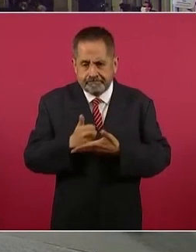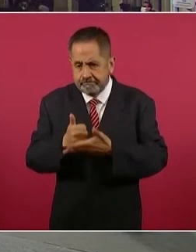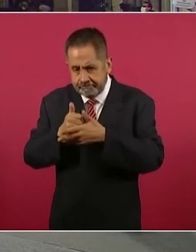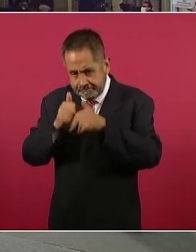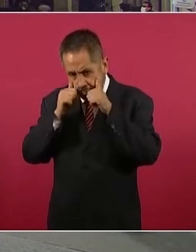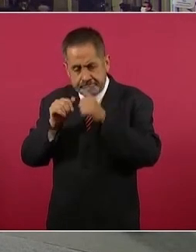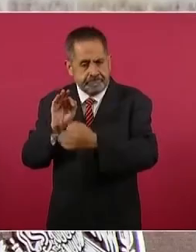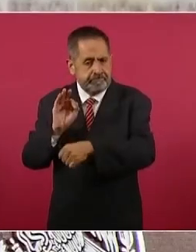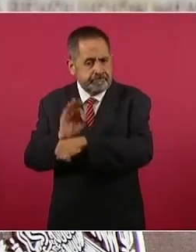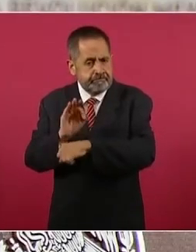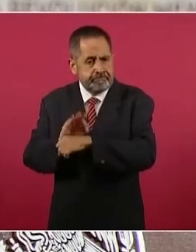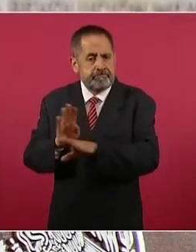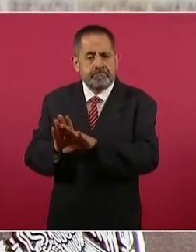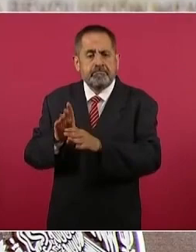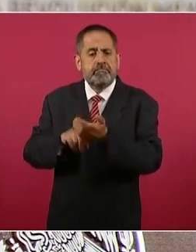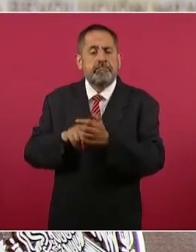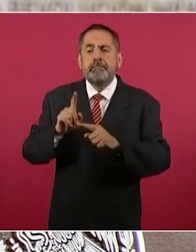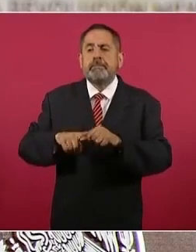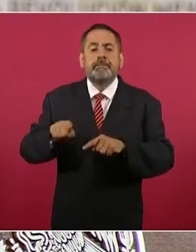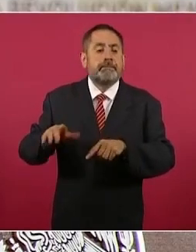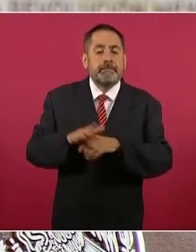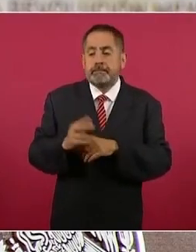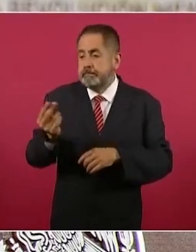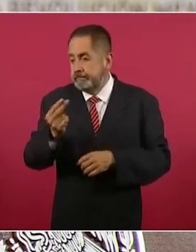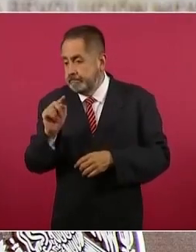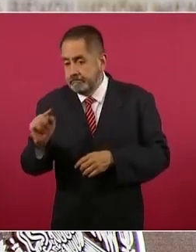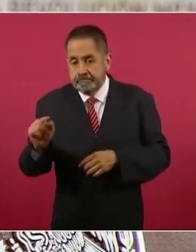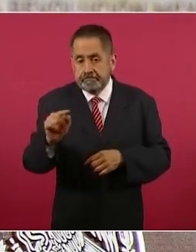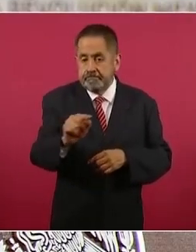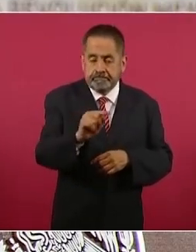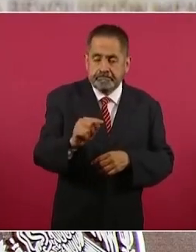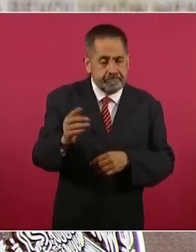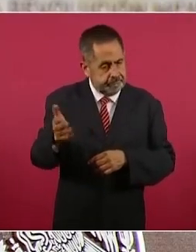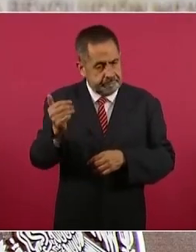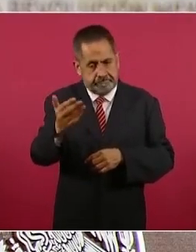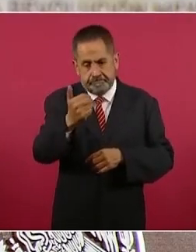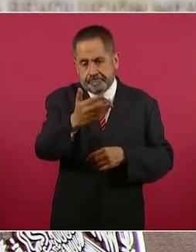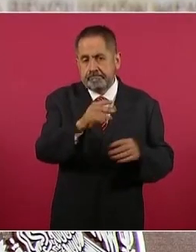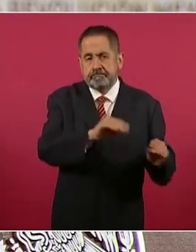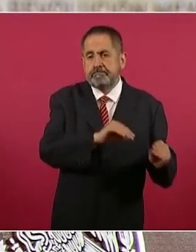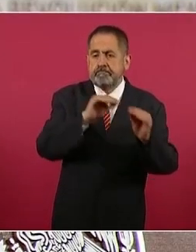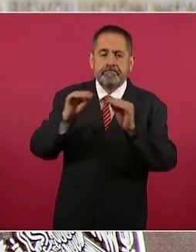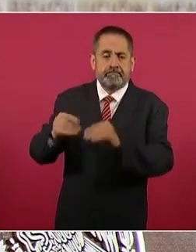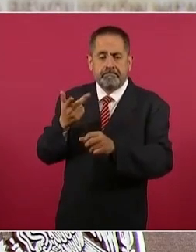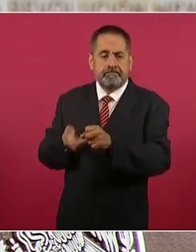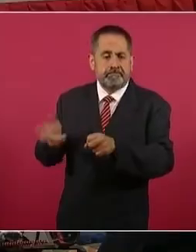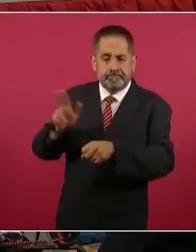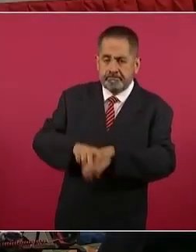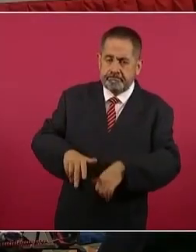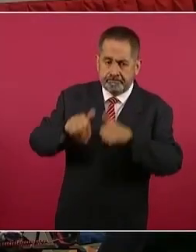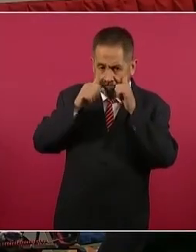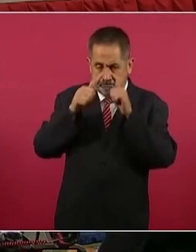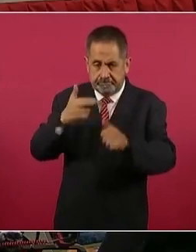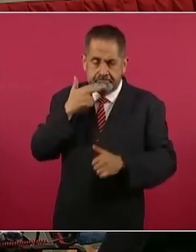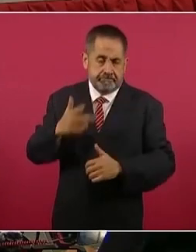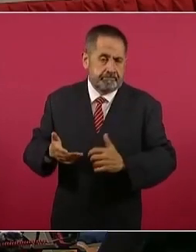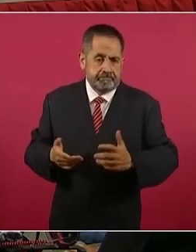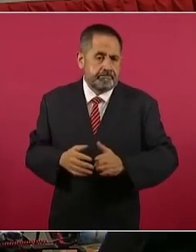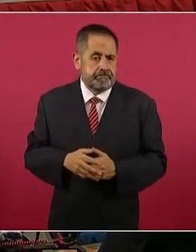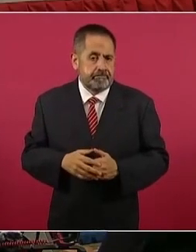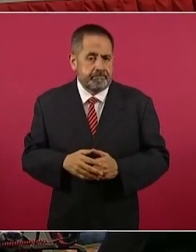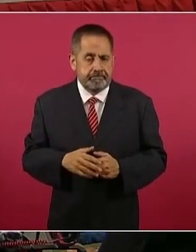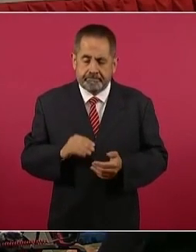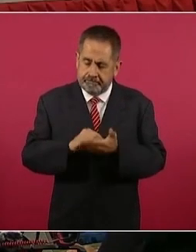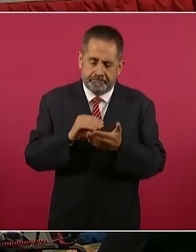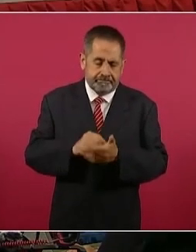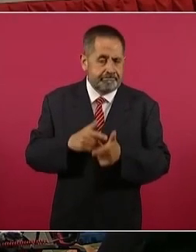para que identifiquemos que necesitan un nivel superior de atención ya en el segundo nivel y queremos seguir